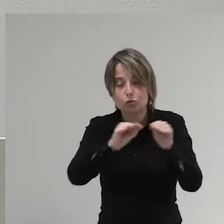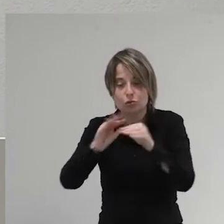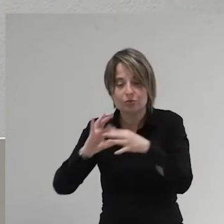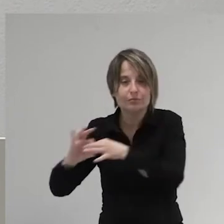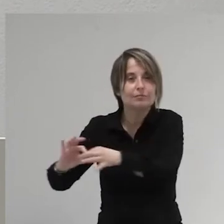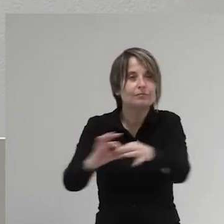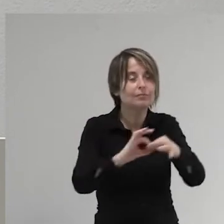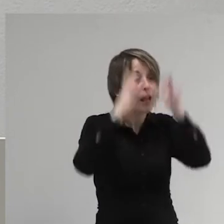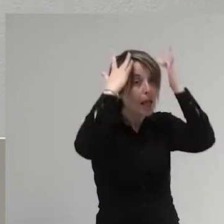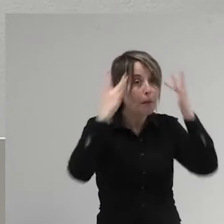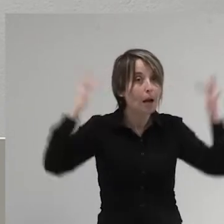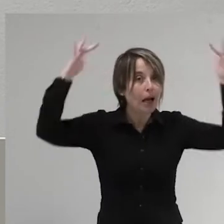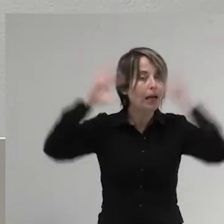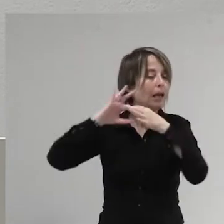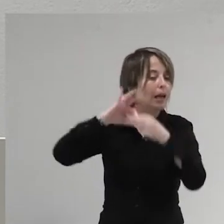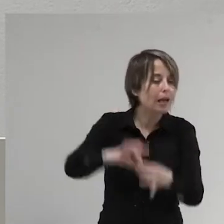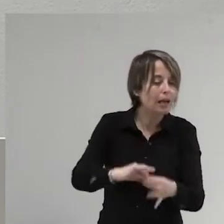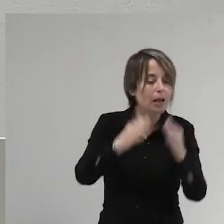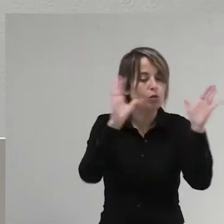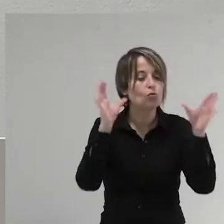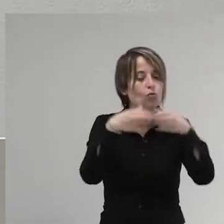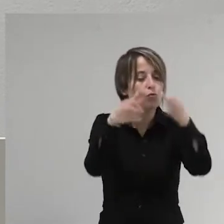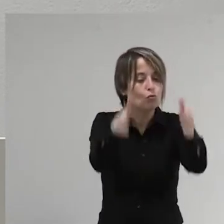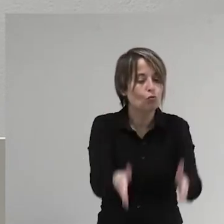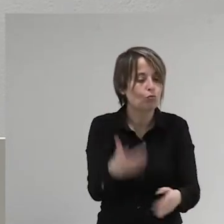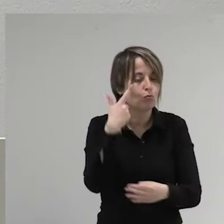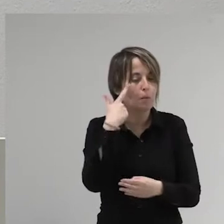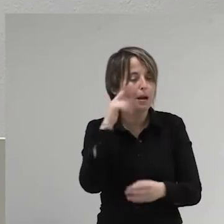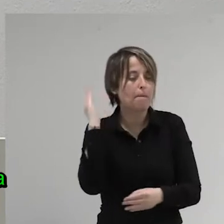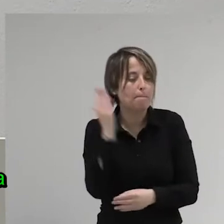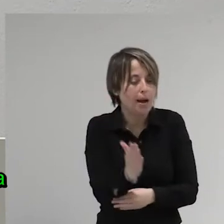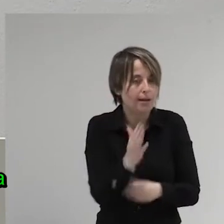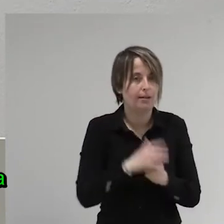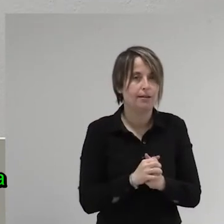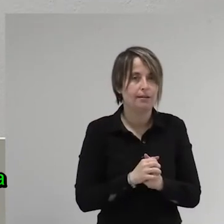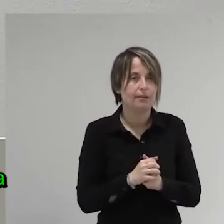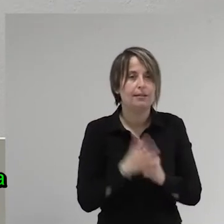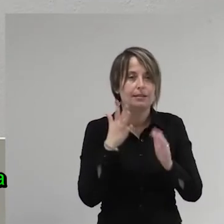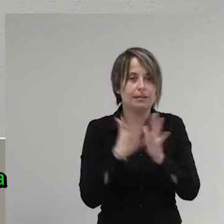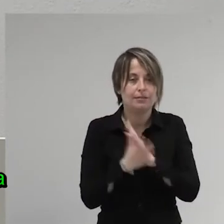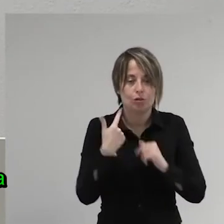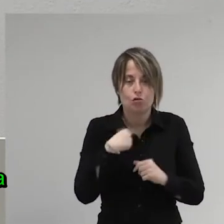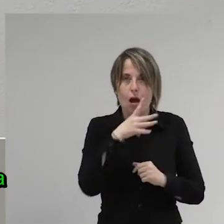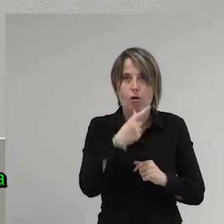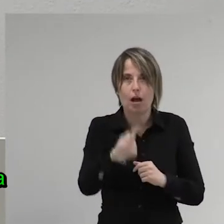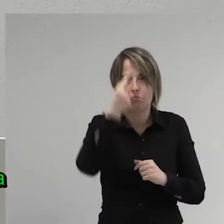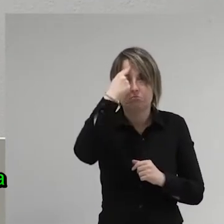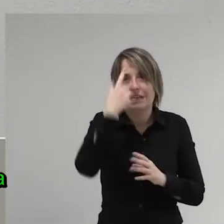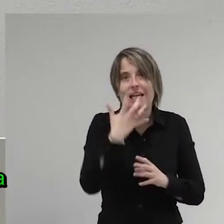los imaginarios asociados a esa población, ¿vale? Para criminalizar. O sea, que tomar lo que yo digo ahora como algo